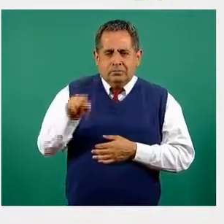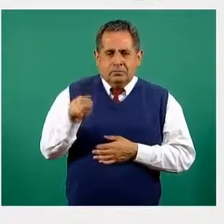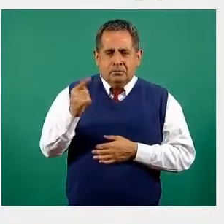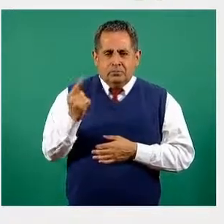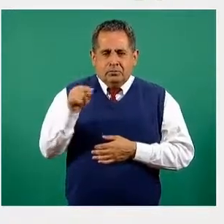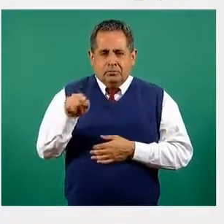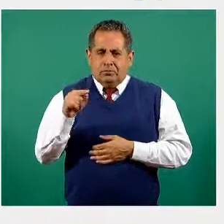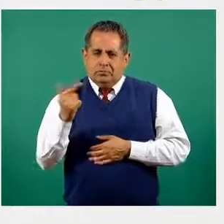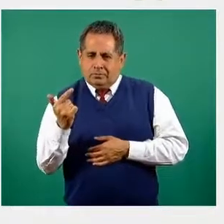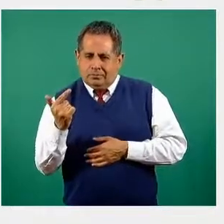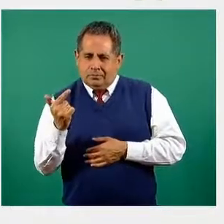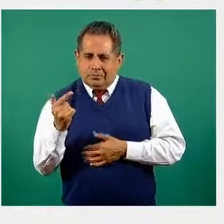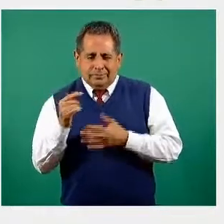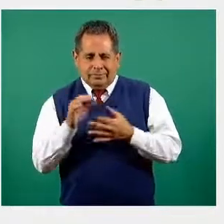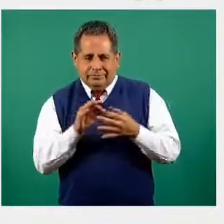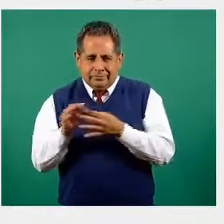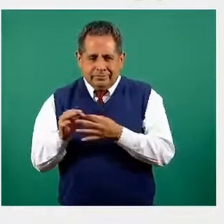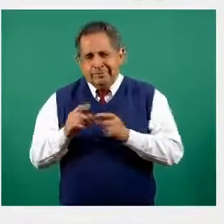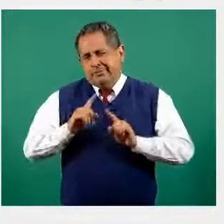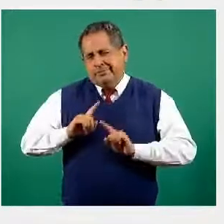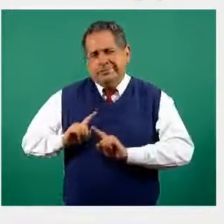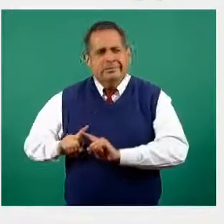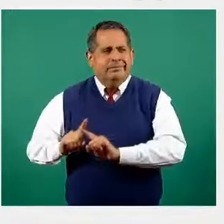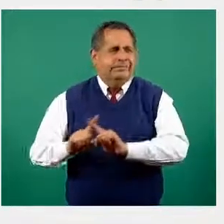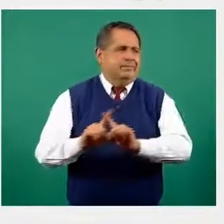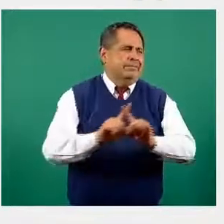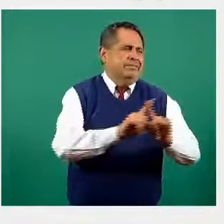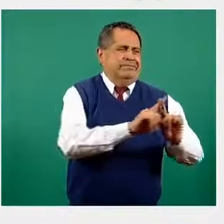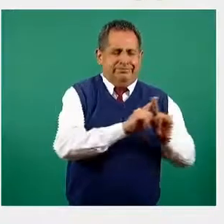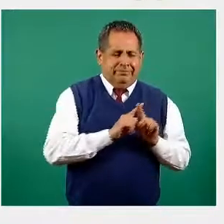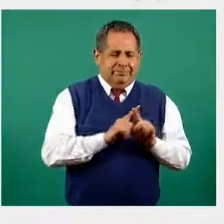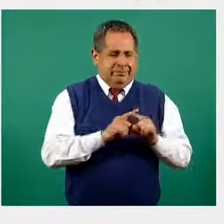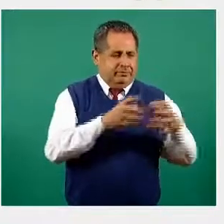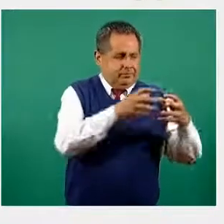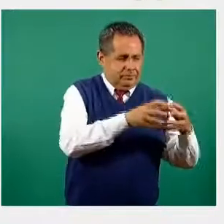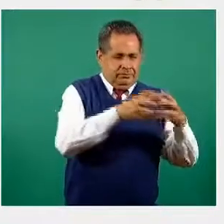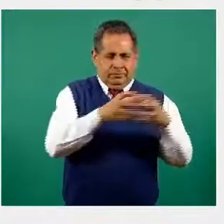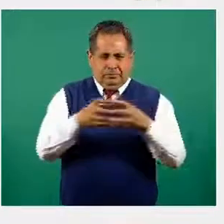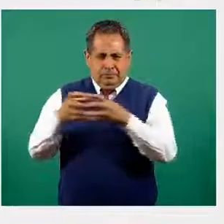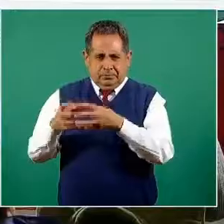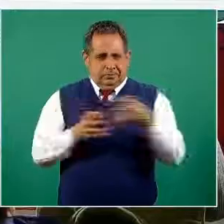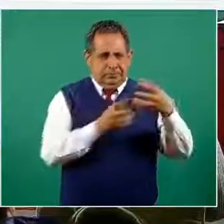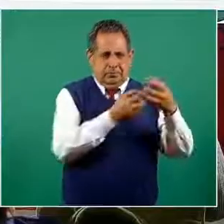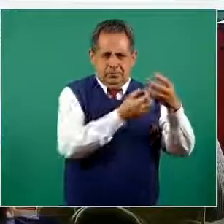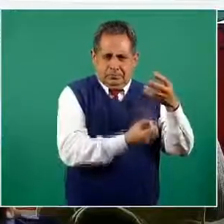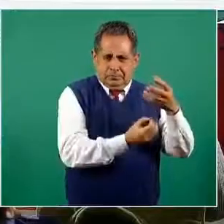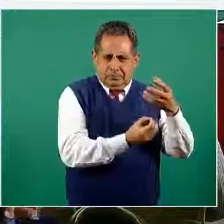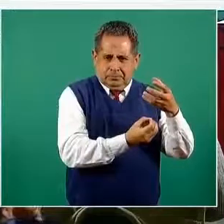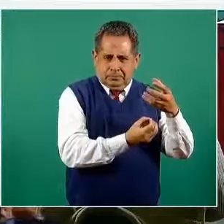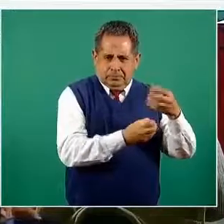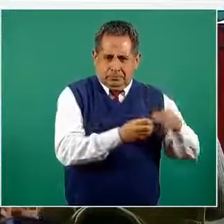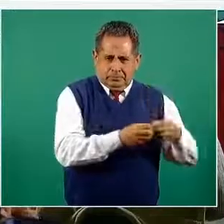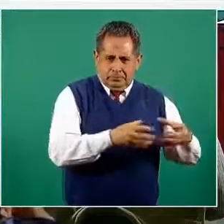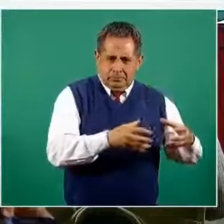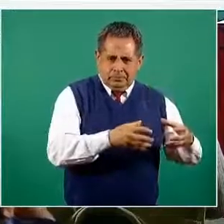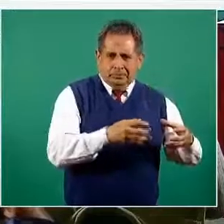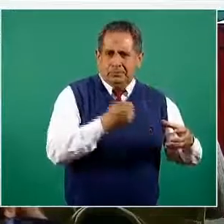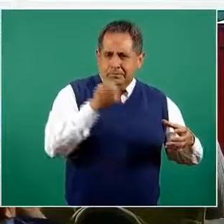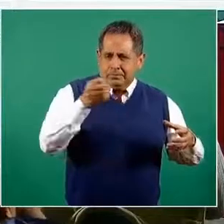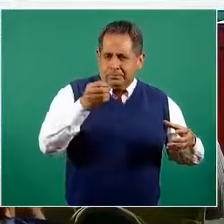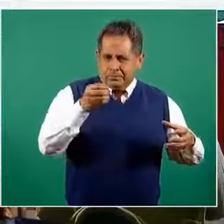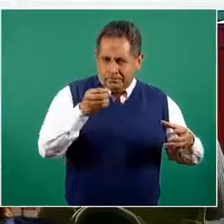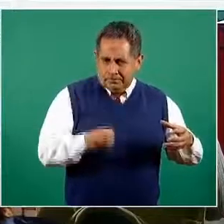B.1.1.7, ¿no? Y así hay tantas variantes y tantos linajes como ustedes pueden conocer de acuerdo a cómo este virus ha ido